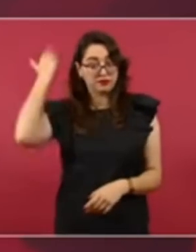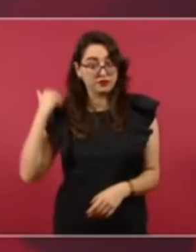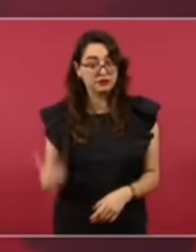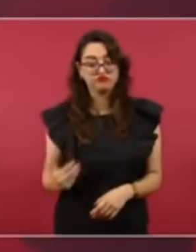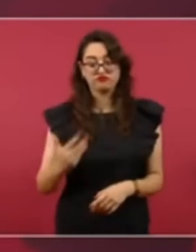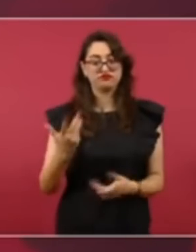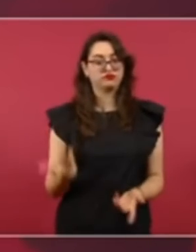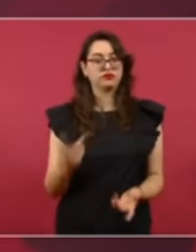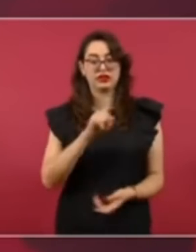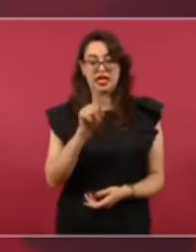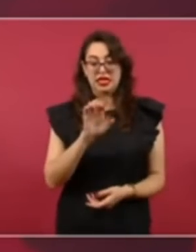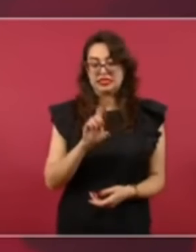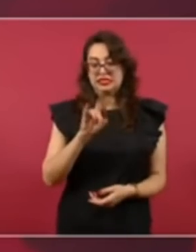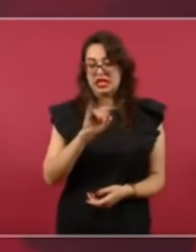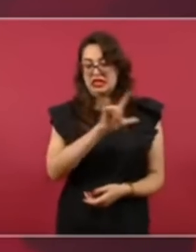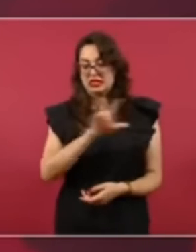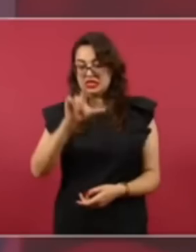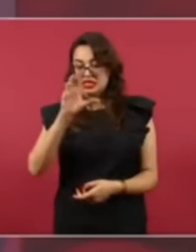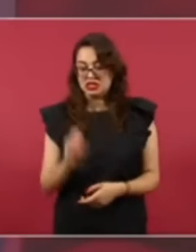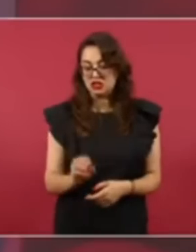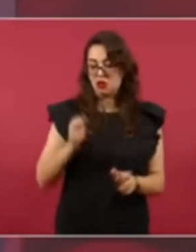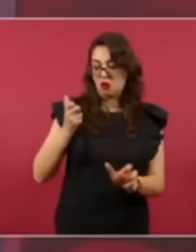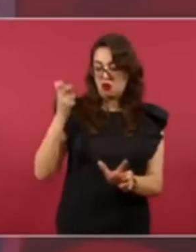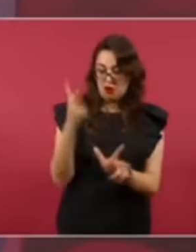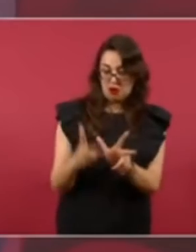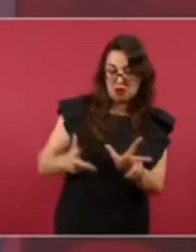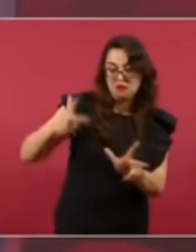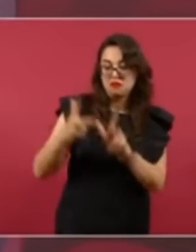y con ese sí decretazo